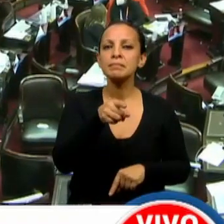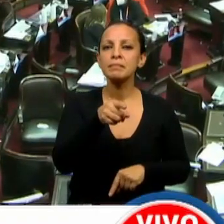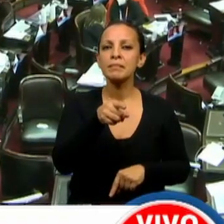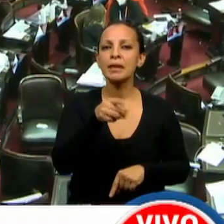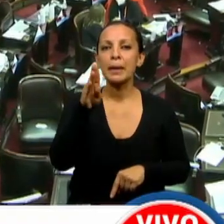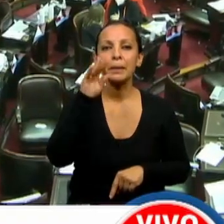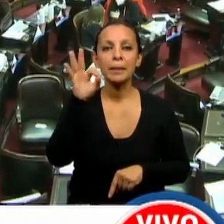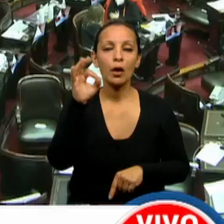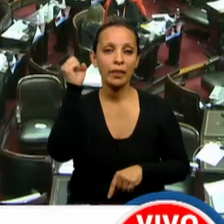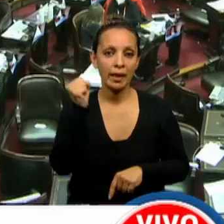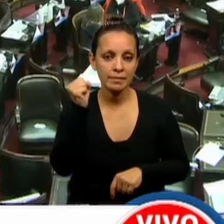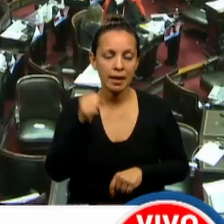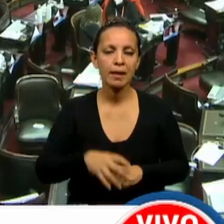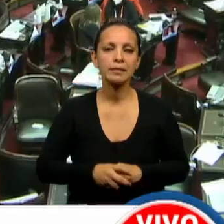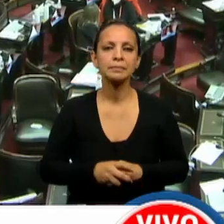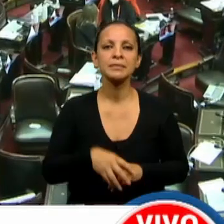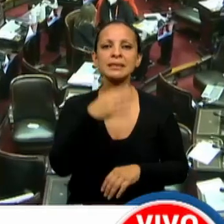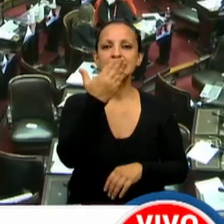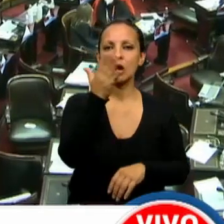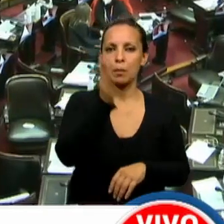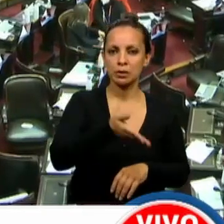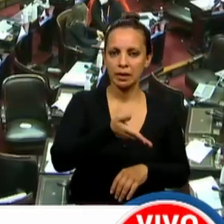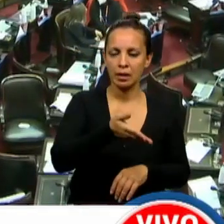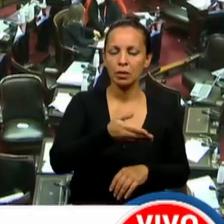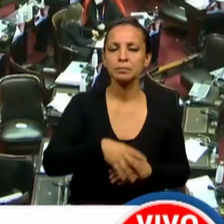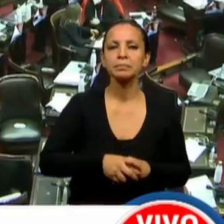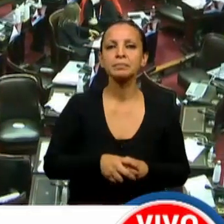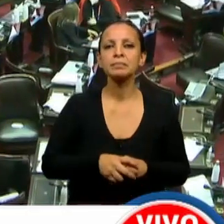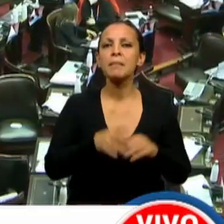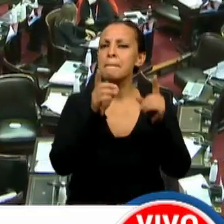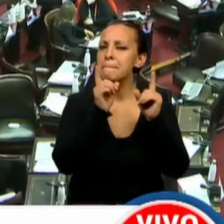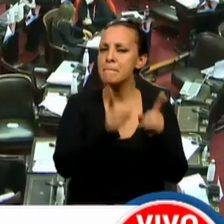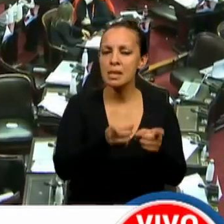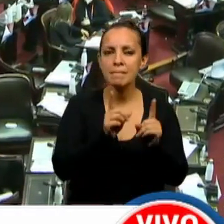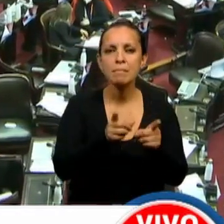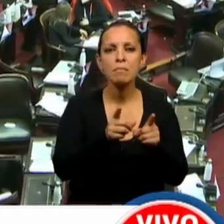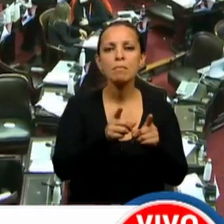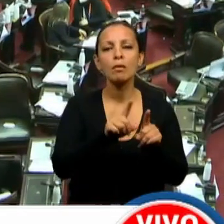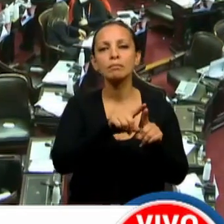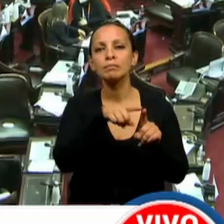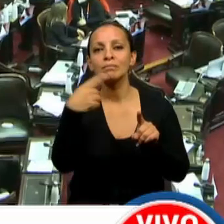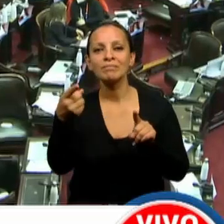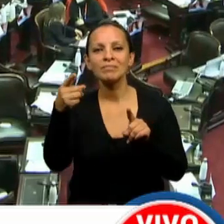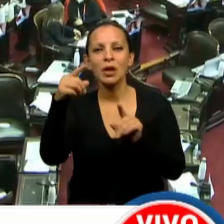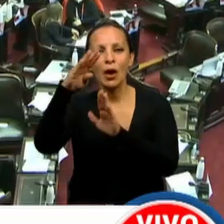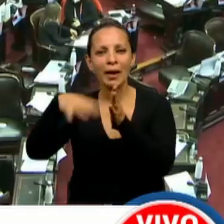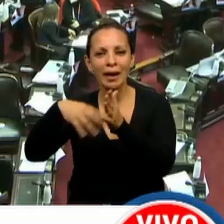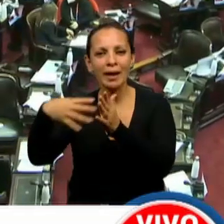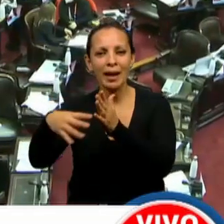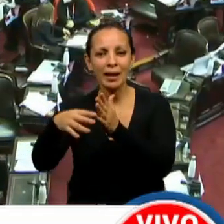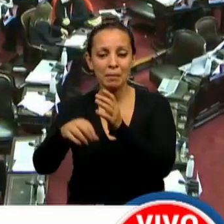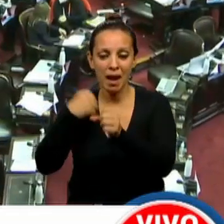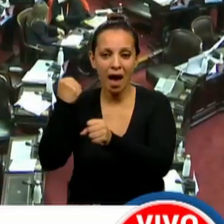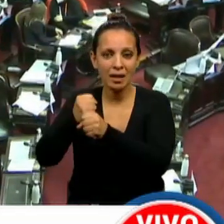del biodiesel es del 5%, precisamente igual que en el régimen de promoción hasta hoy